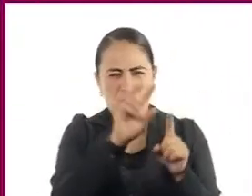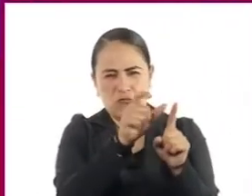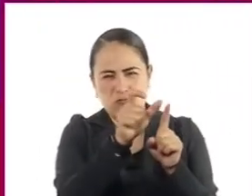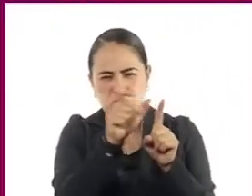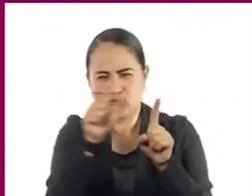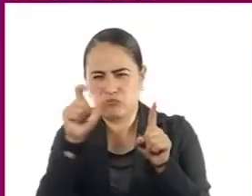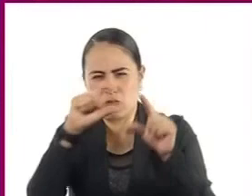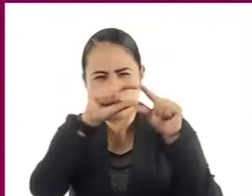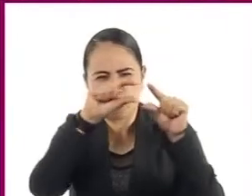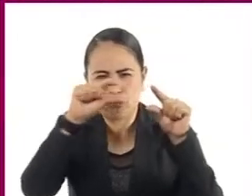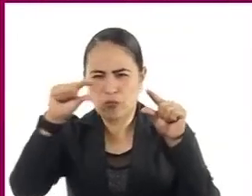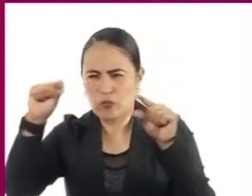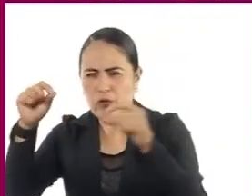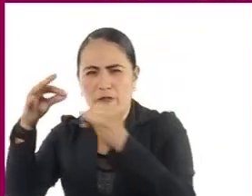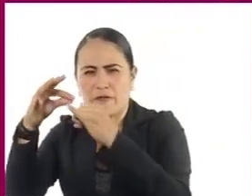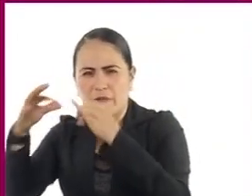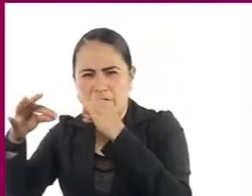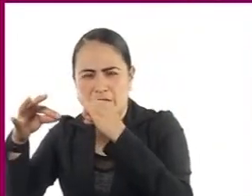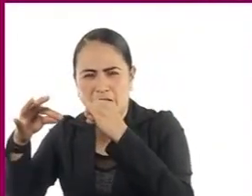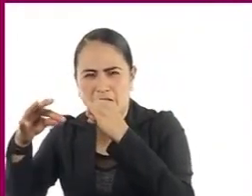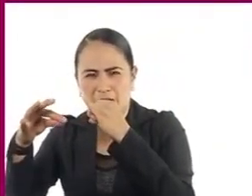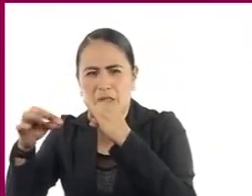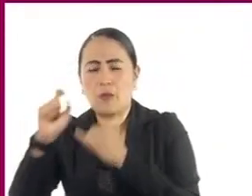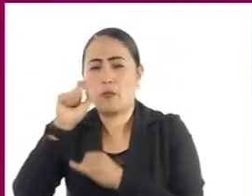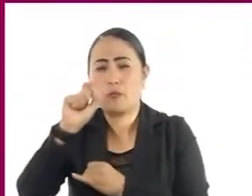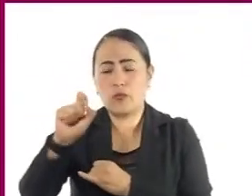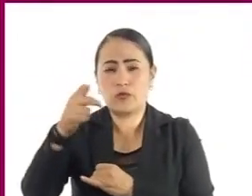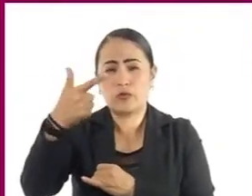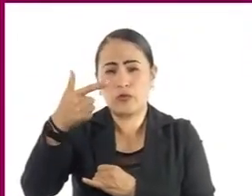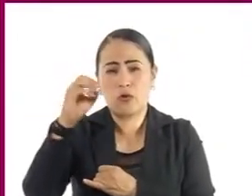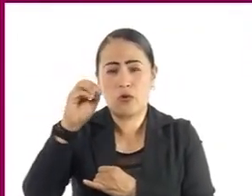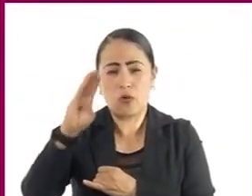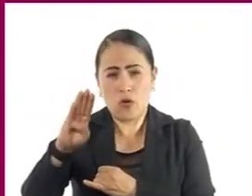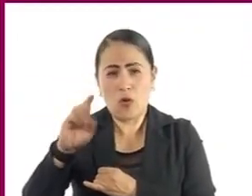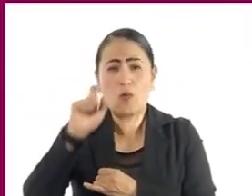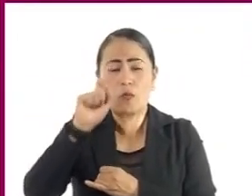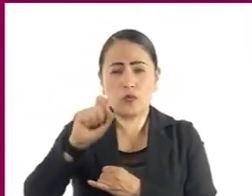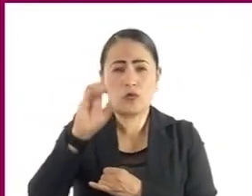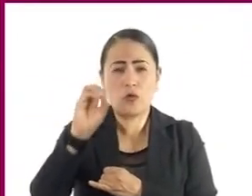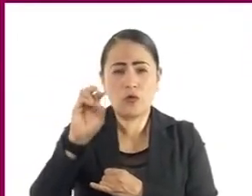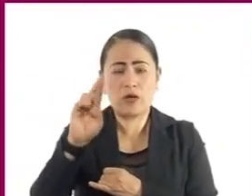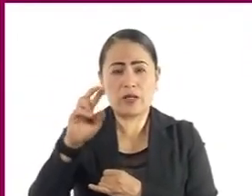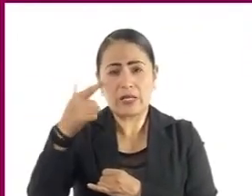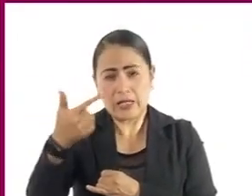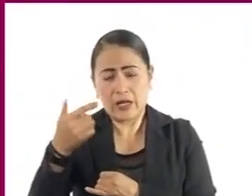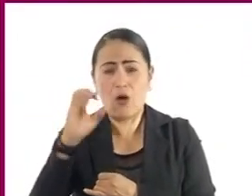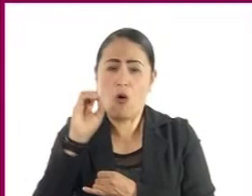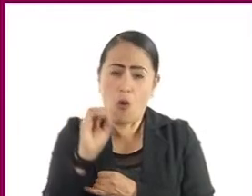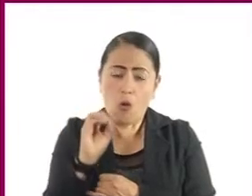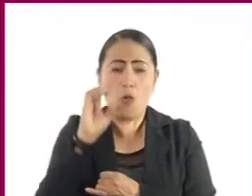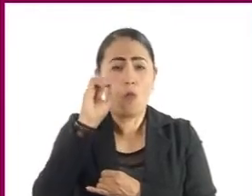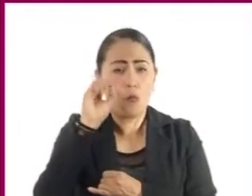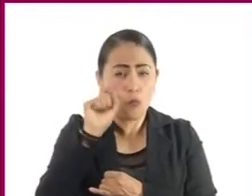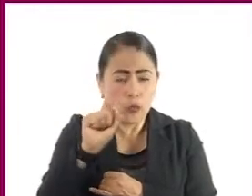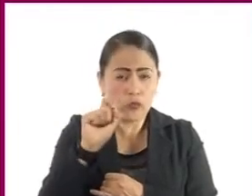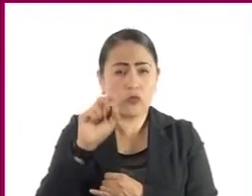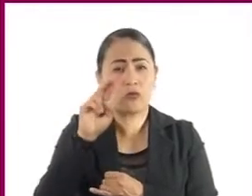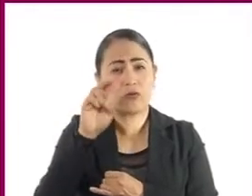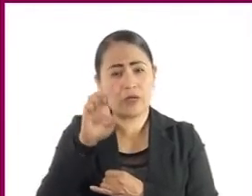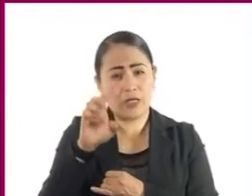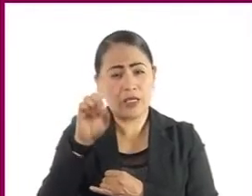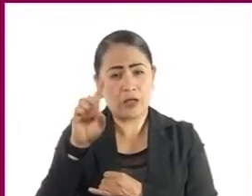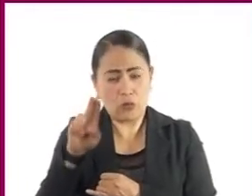pues si tiene las letras .gov, .org o .edu suelen